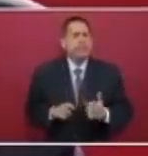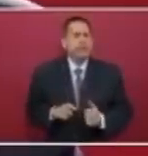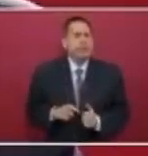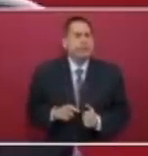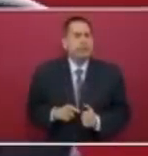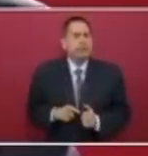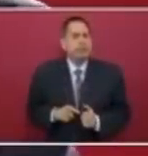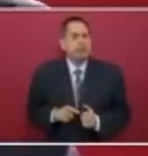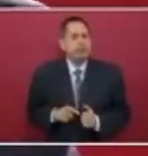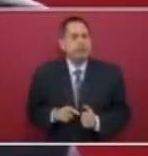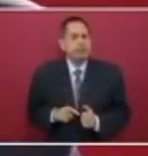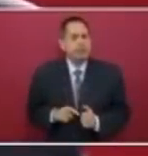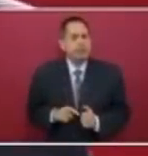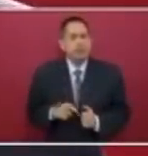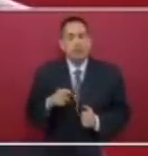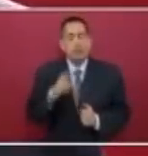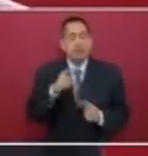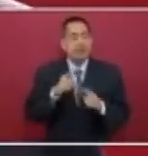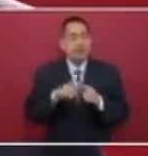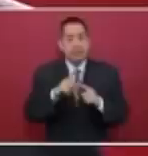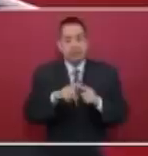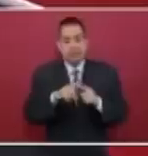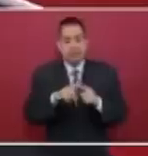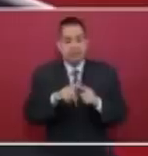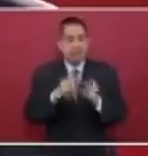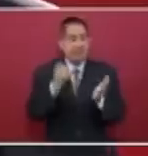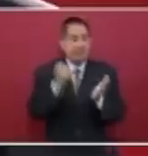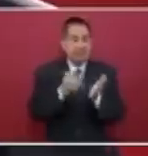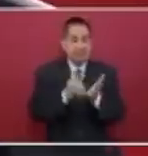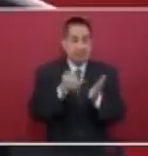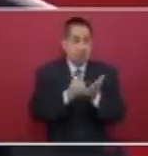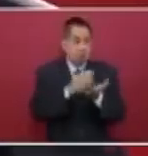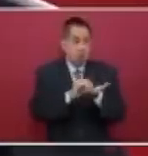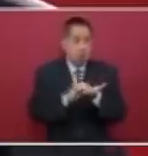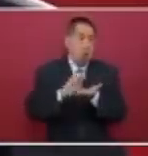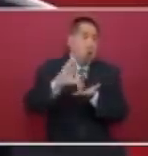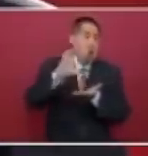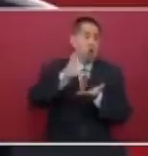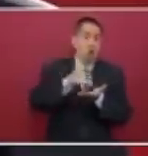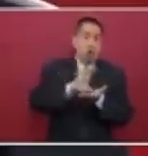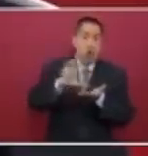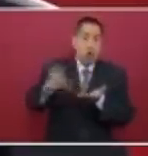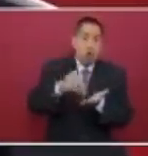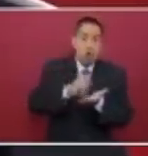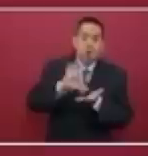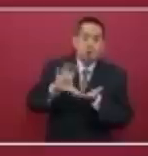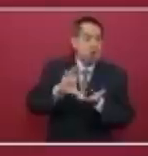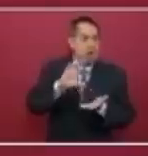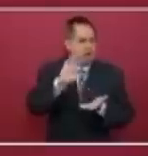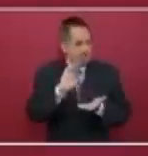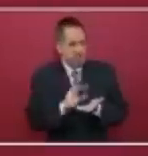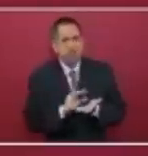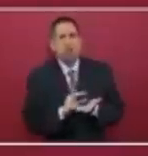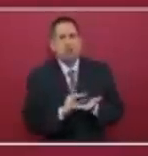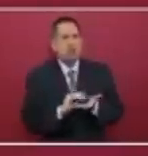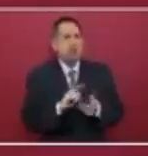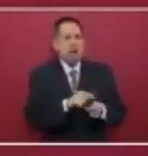en quitarle carga fiscal a pemex para